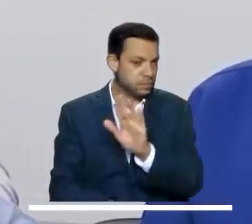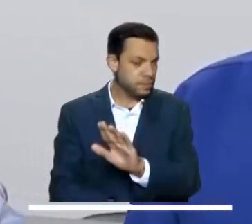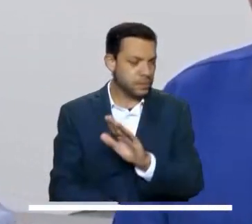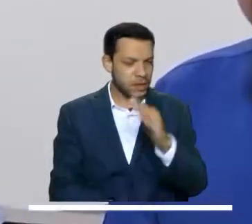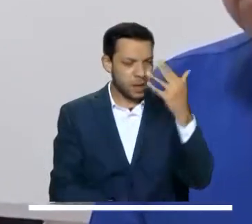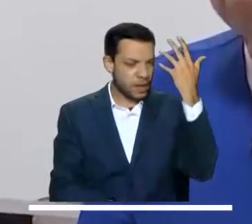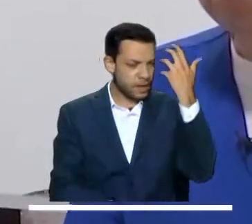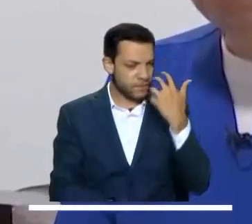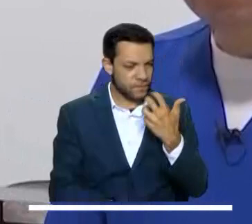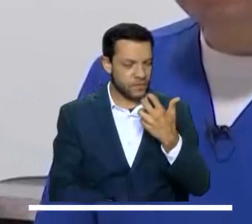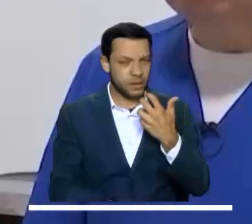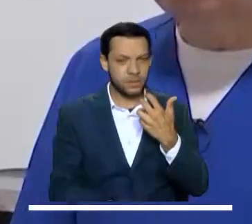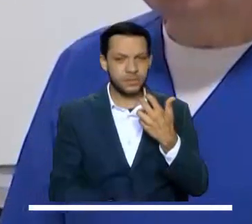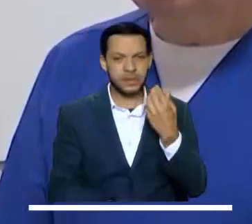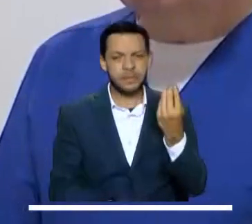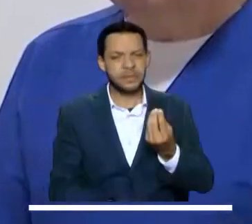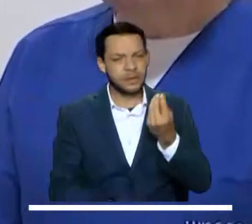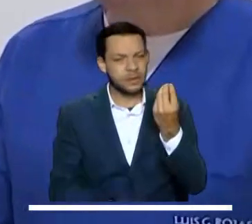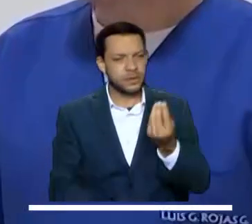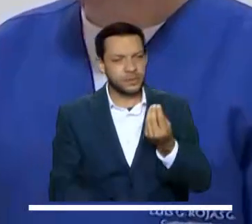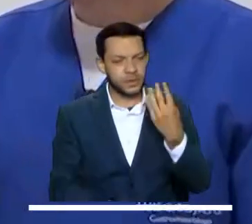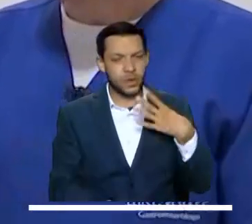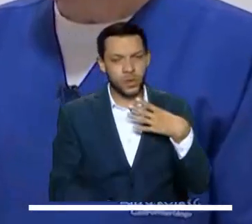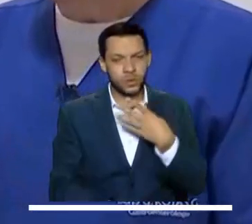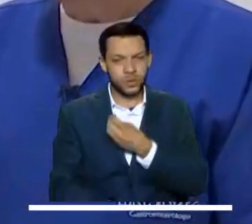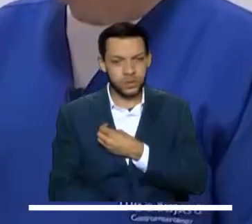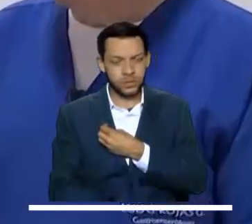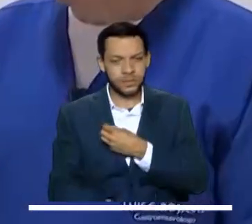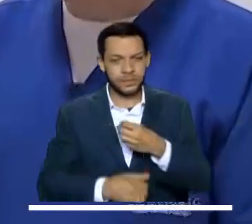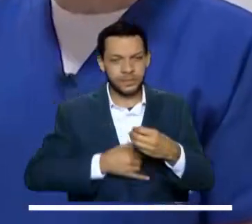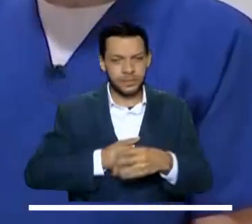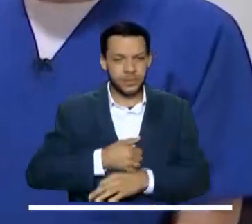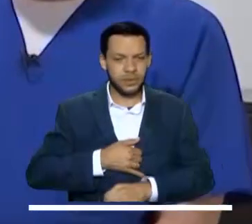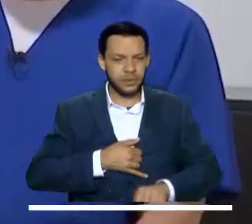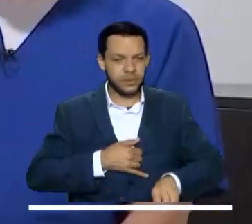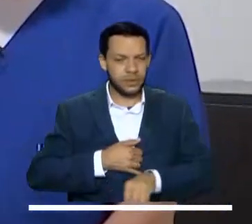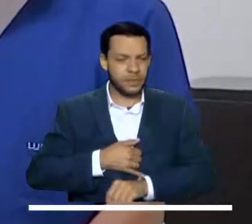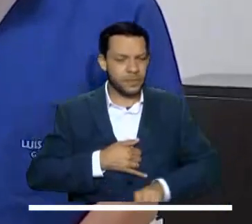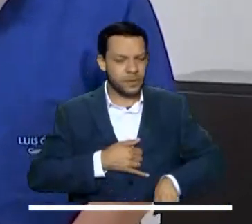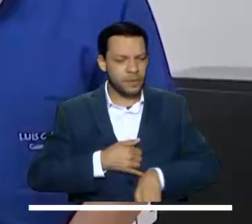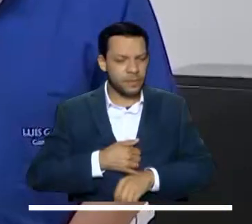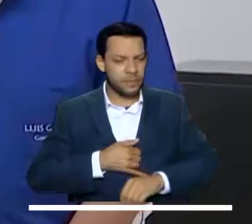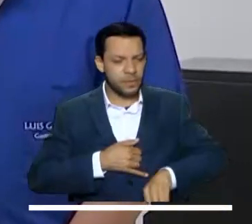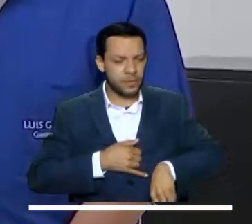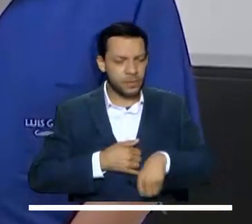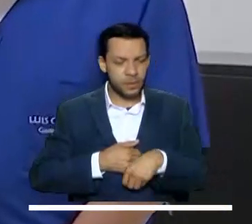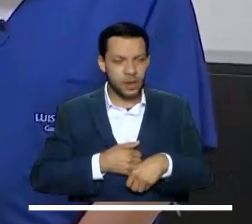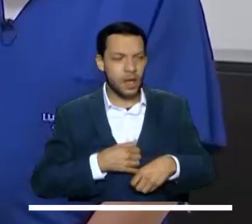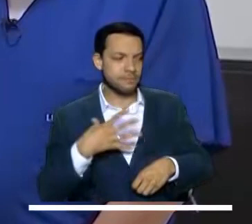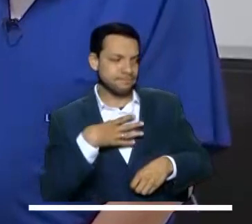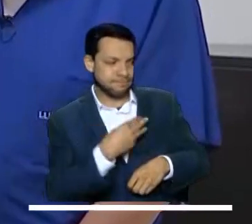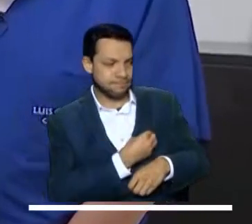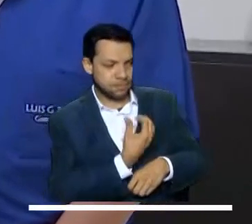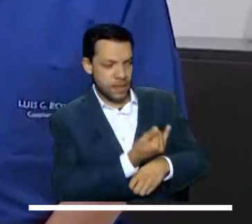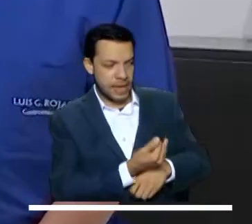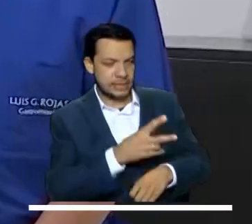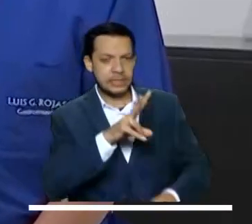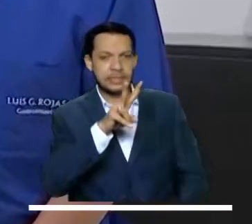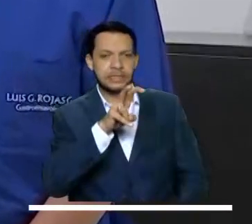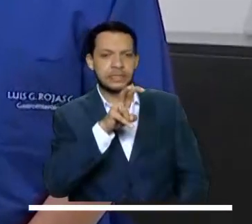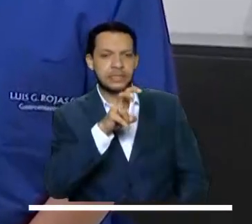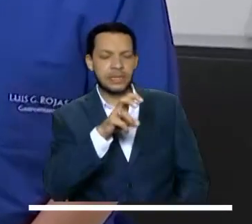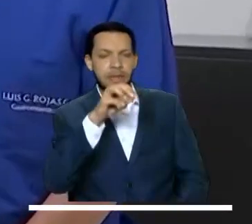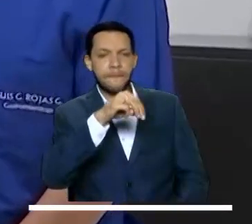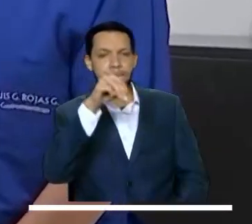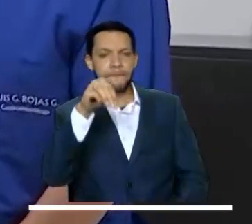la gastroenterología. ¿Cuánto tiene nuestro intestino de largo? El intestino tiene aproximadamente 7 metros el intestino delgado y 1,5 metros el